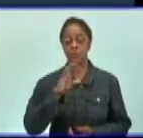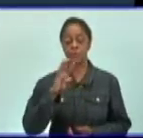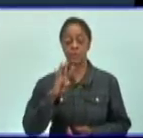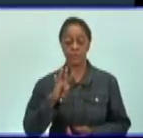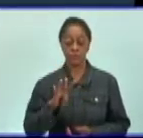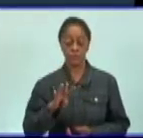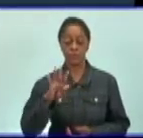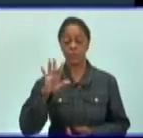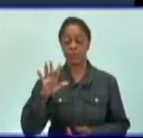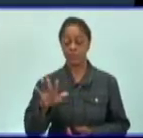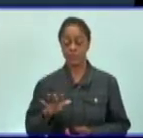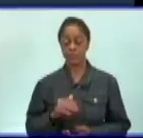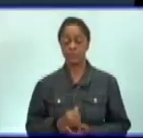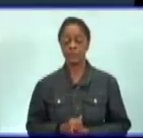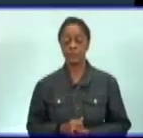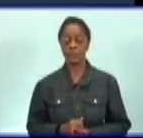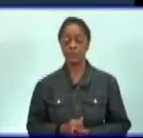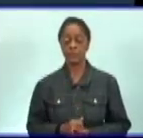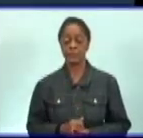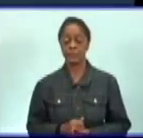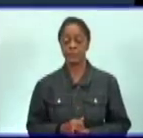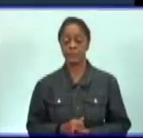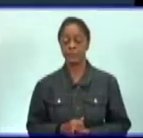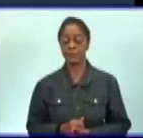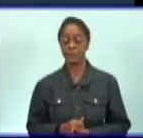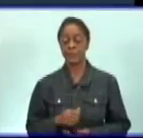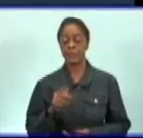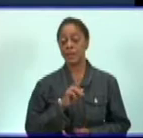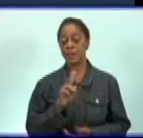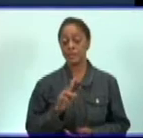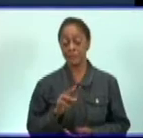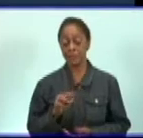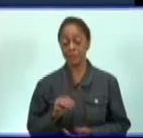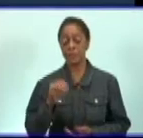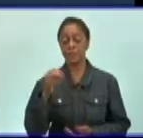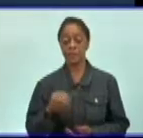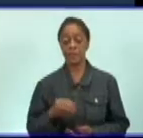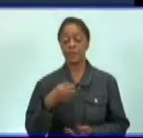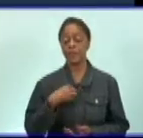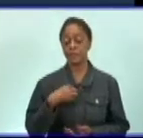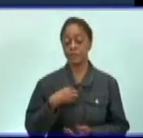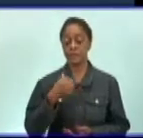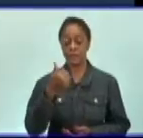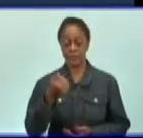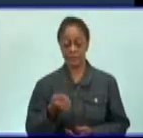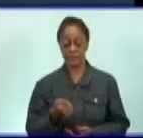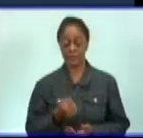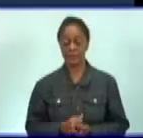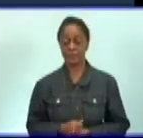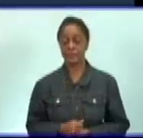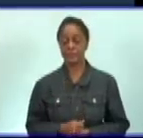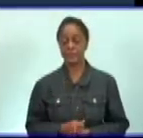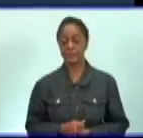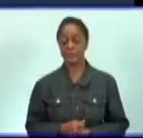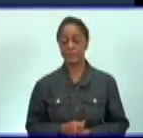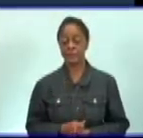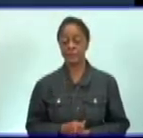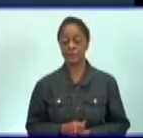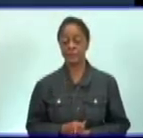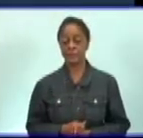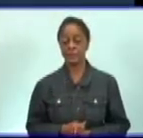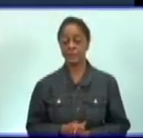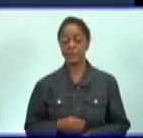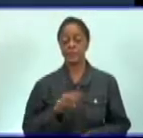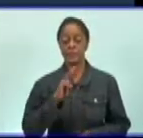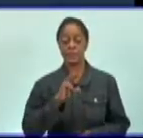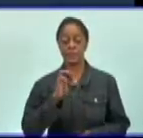945 es el valor que le damos a A, y el